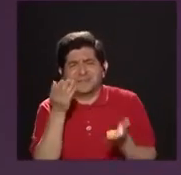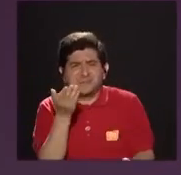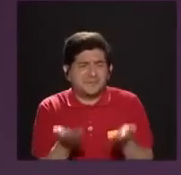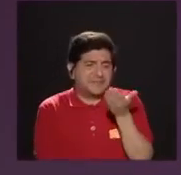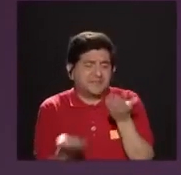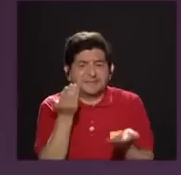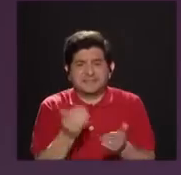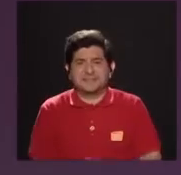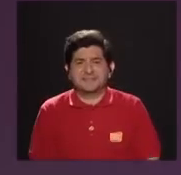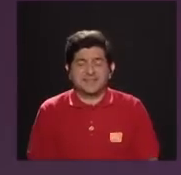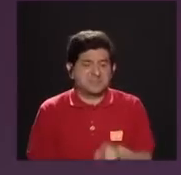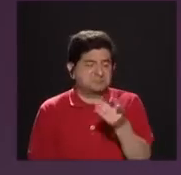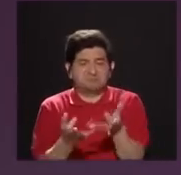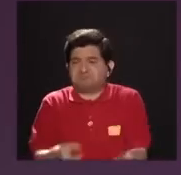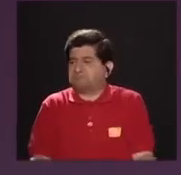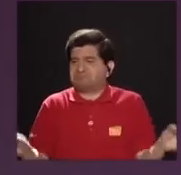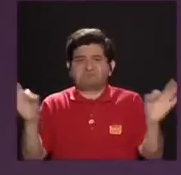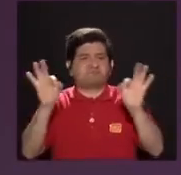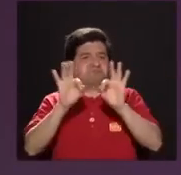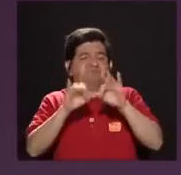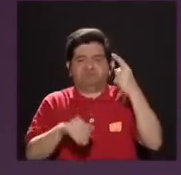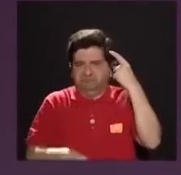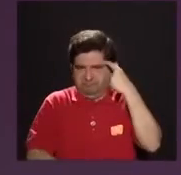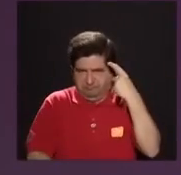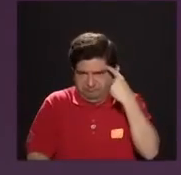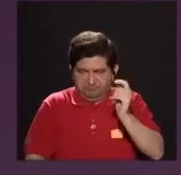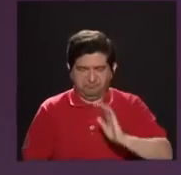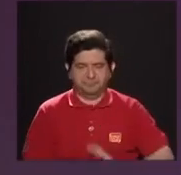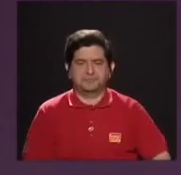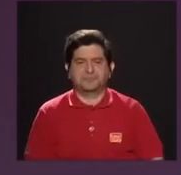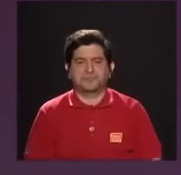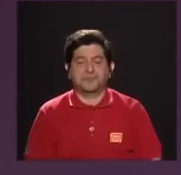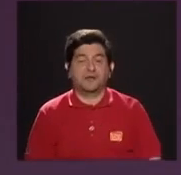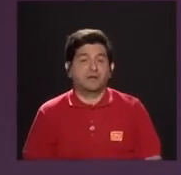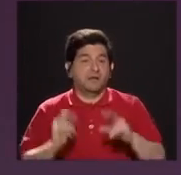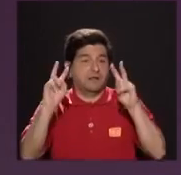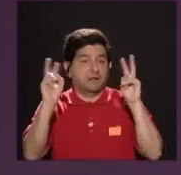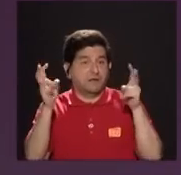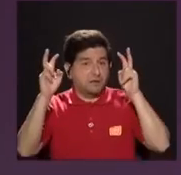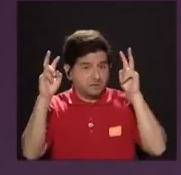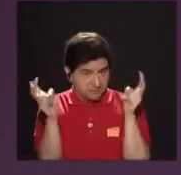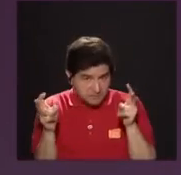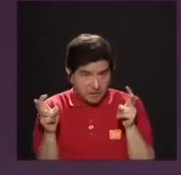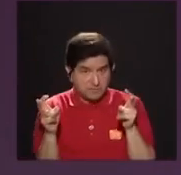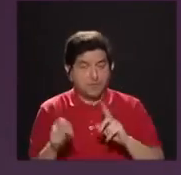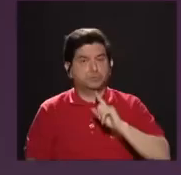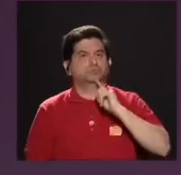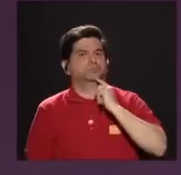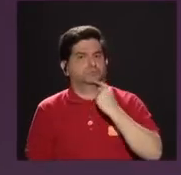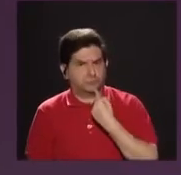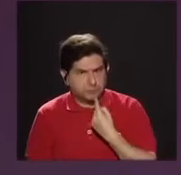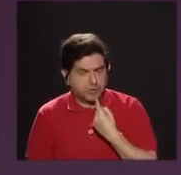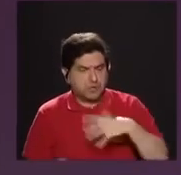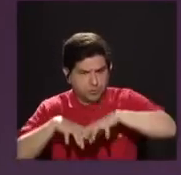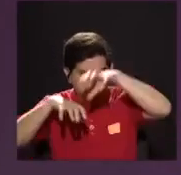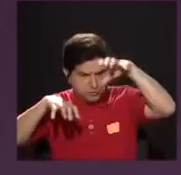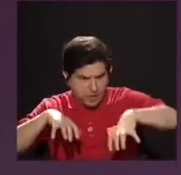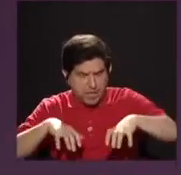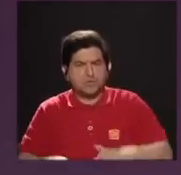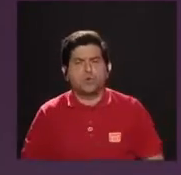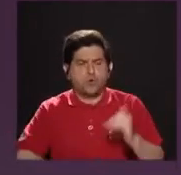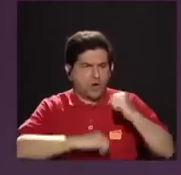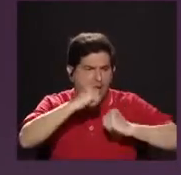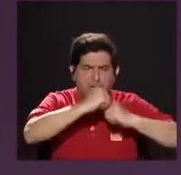más, más sin importancia para ellos, ¿verdad? Y los temas más serios, digamos, para el cantón, los temas